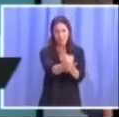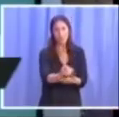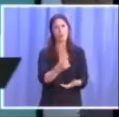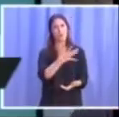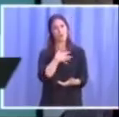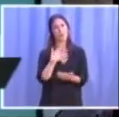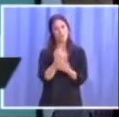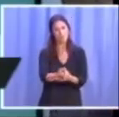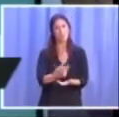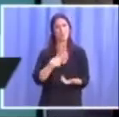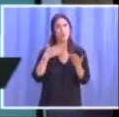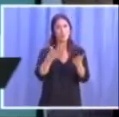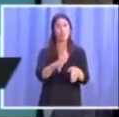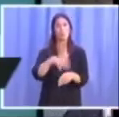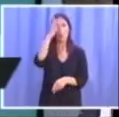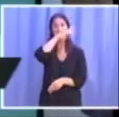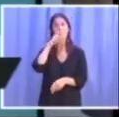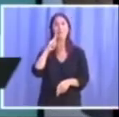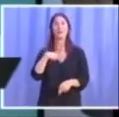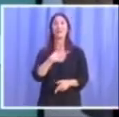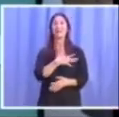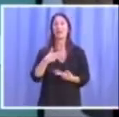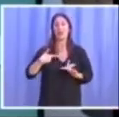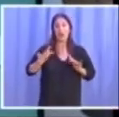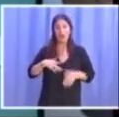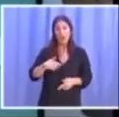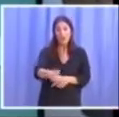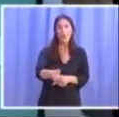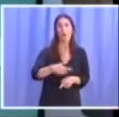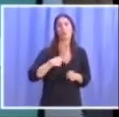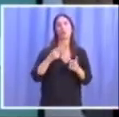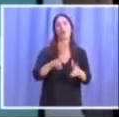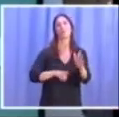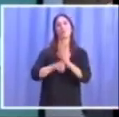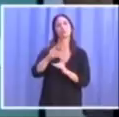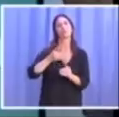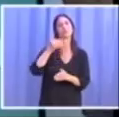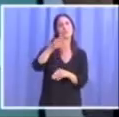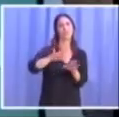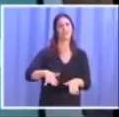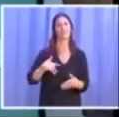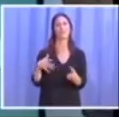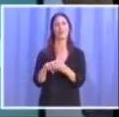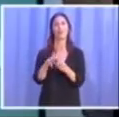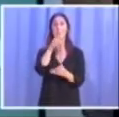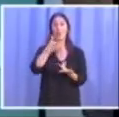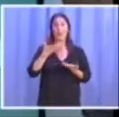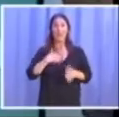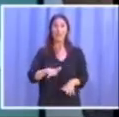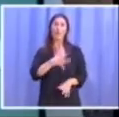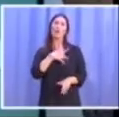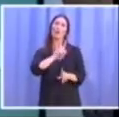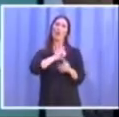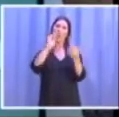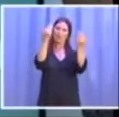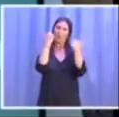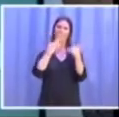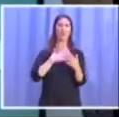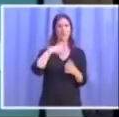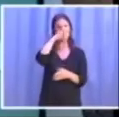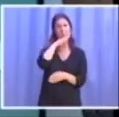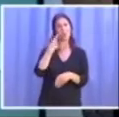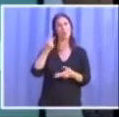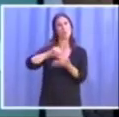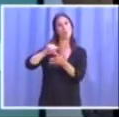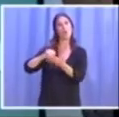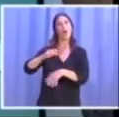ayude. Porque los padres queremos que nuestros hijos puedan tener un futuro y se queden en Granada. Porque los hijos quieren que se atienda a sus padres en una ciudad amiga